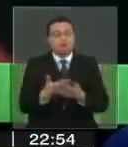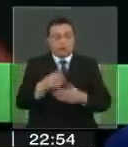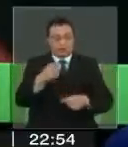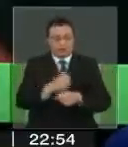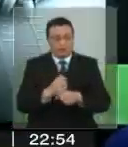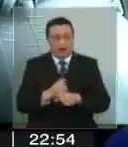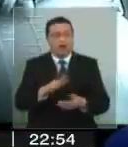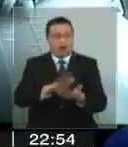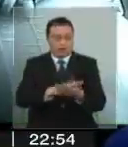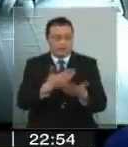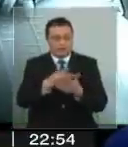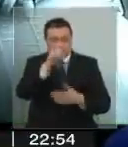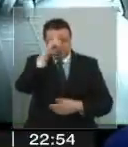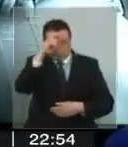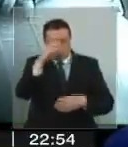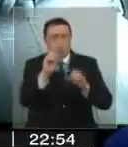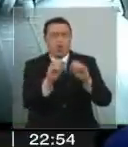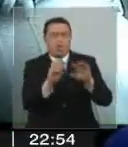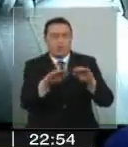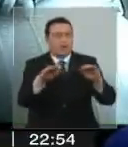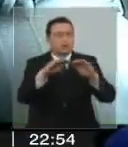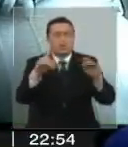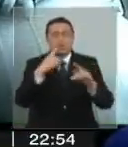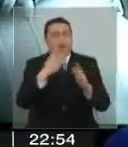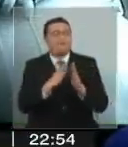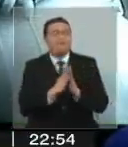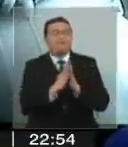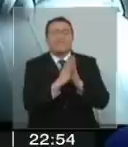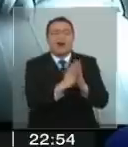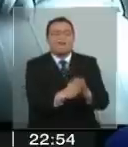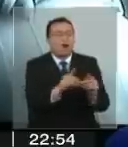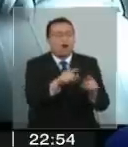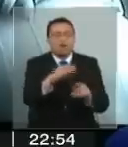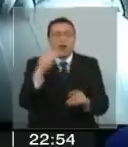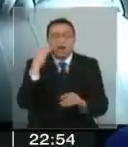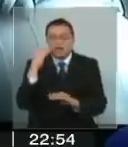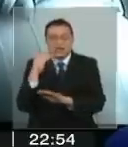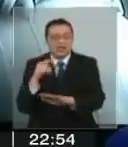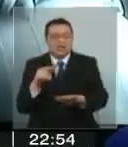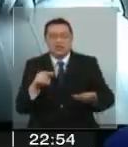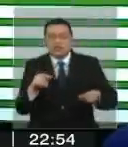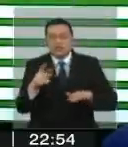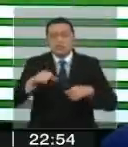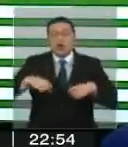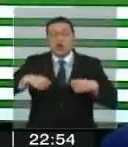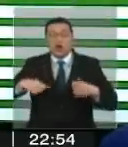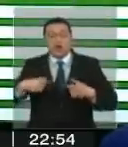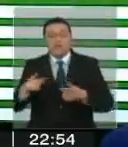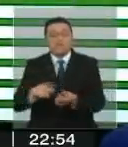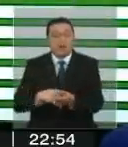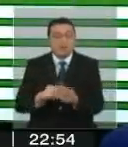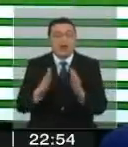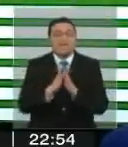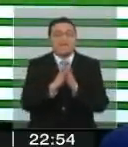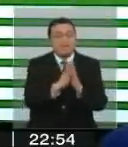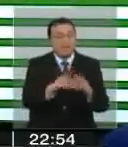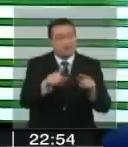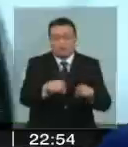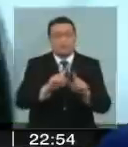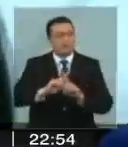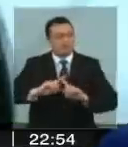de salud, de educación. No es un favor para los niños y niñas, para los jóvenes y sus familias con